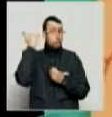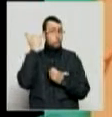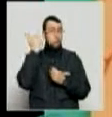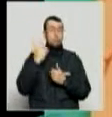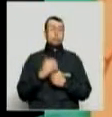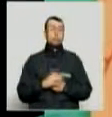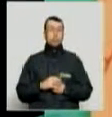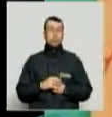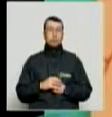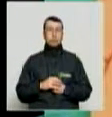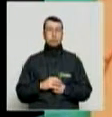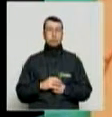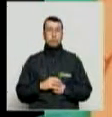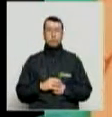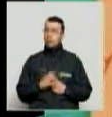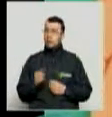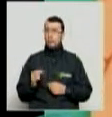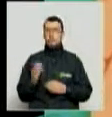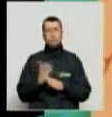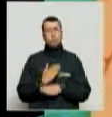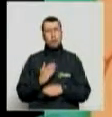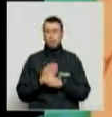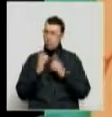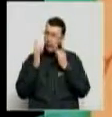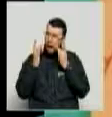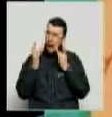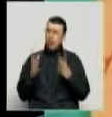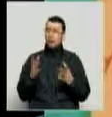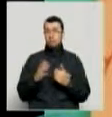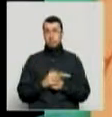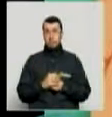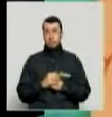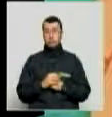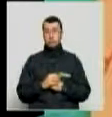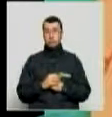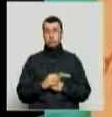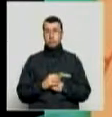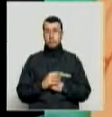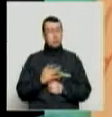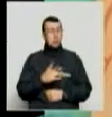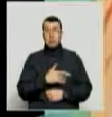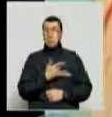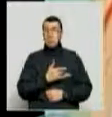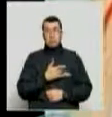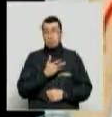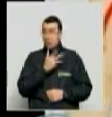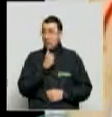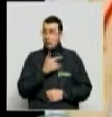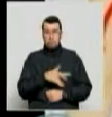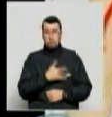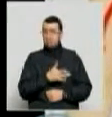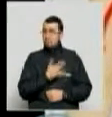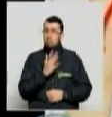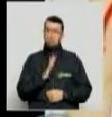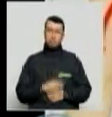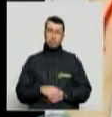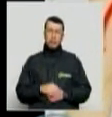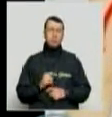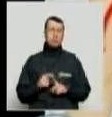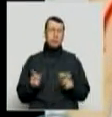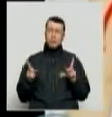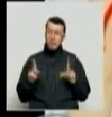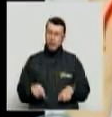La presión arterial es un problema muy grave porque no es sintomático, asintomático, pero también afecta a